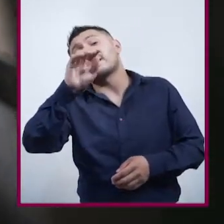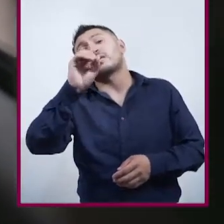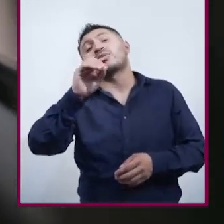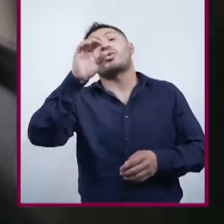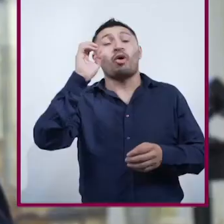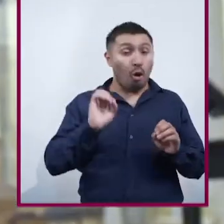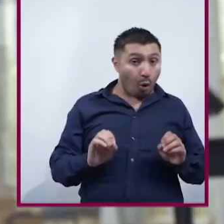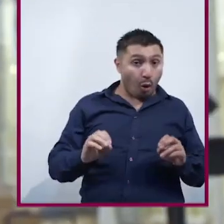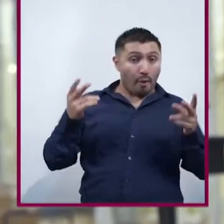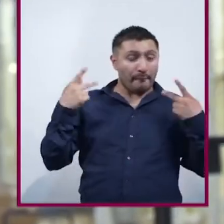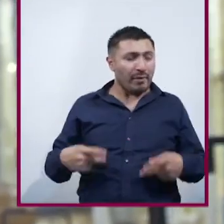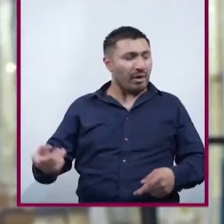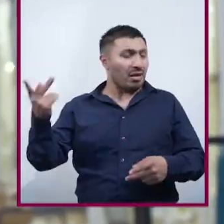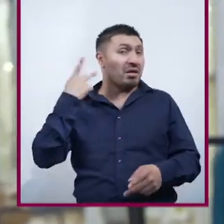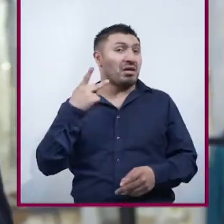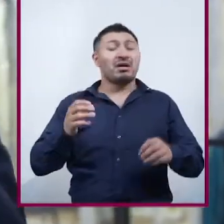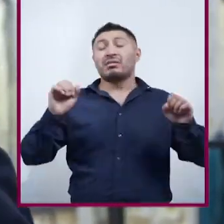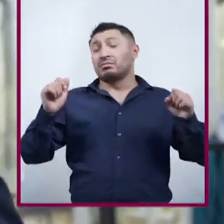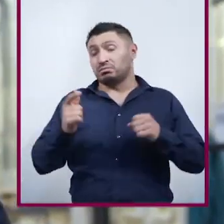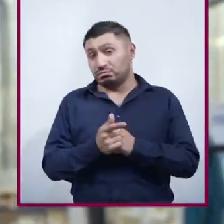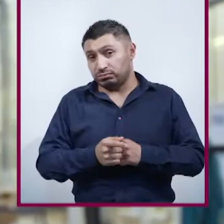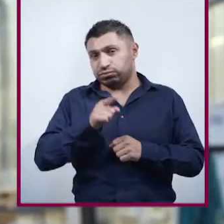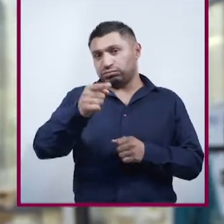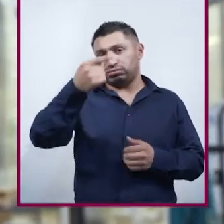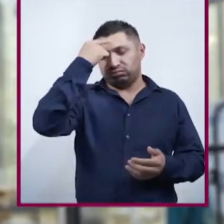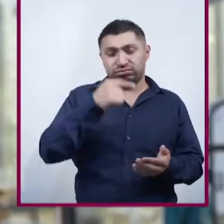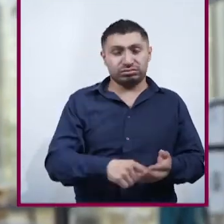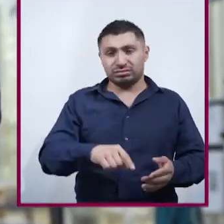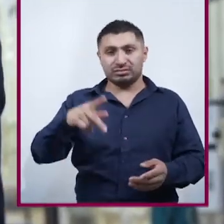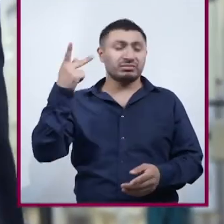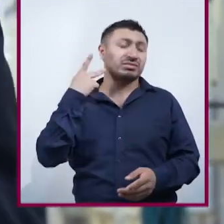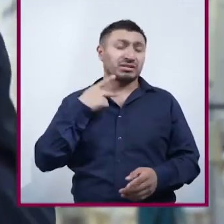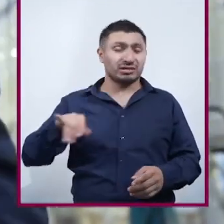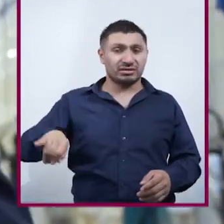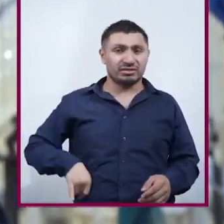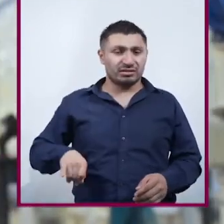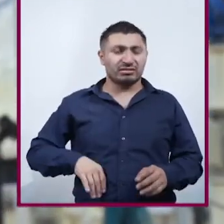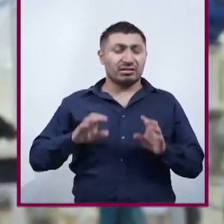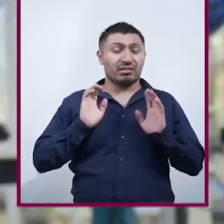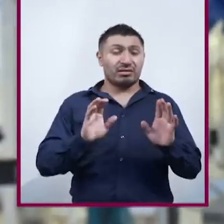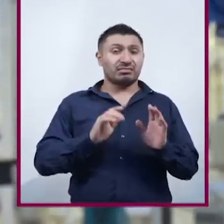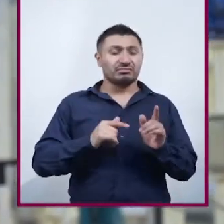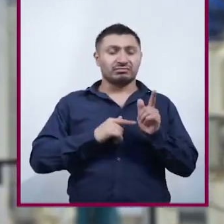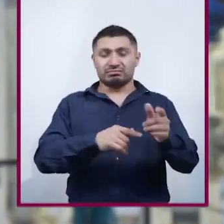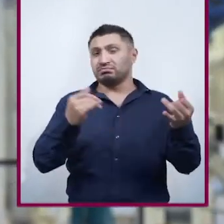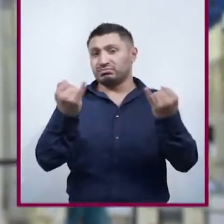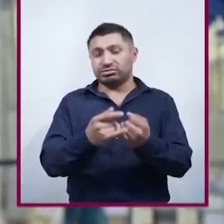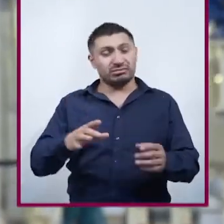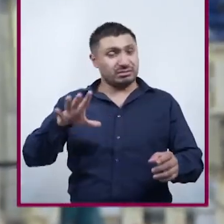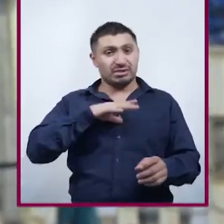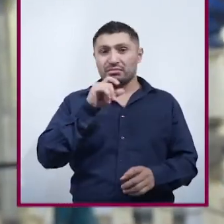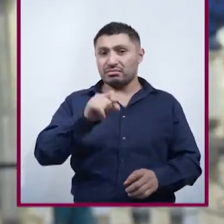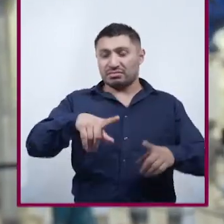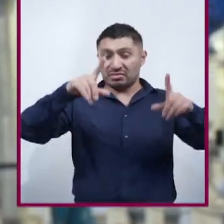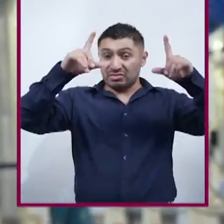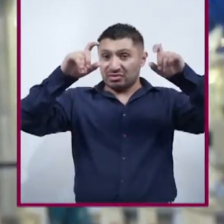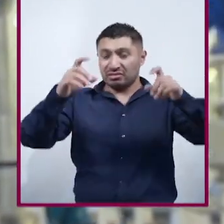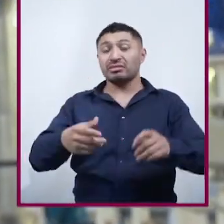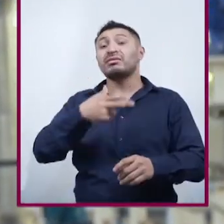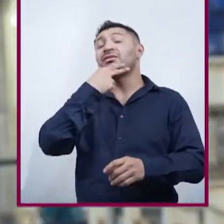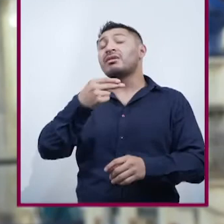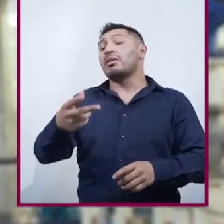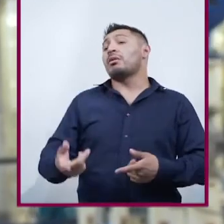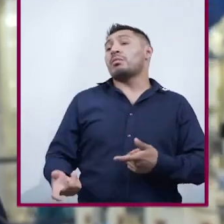o una persona con una posición política definida? ¿Tú crees que un político con intereses conservadores tome la misma fotografía